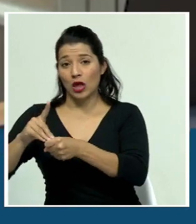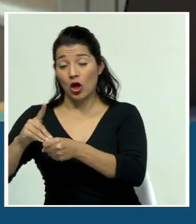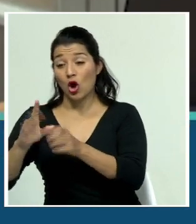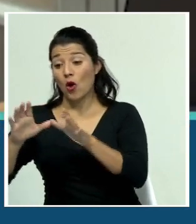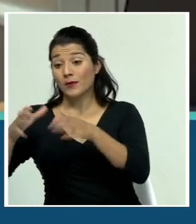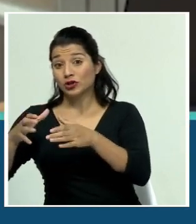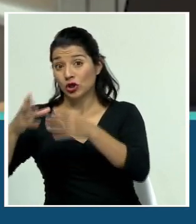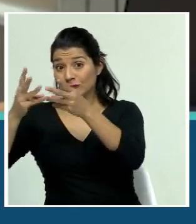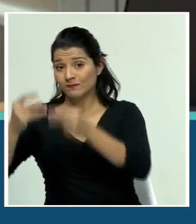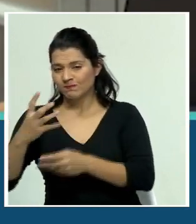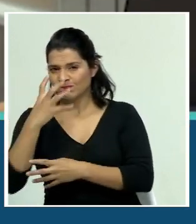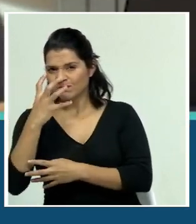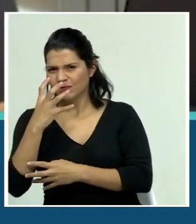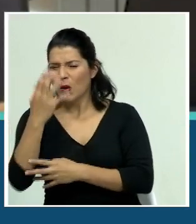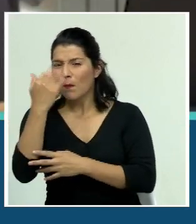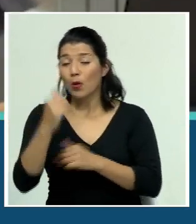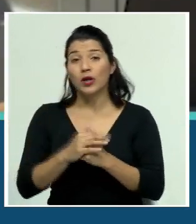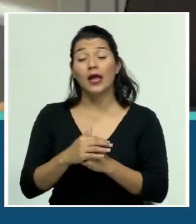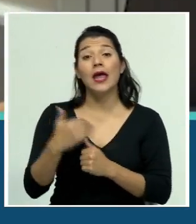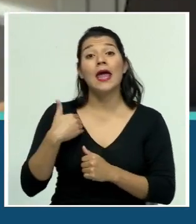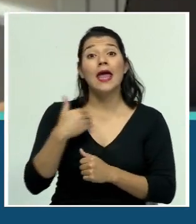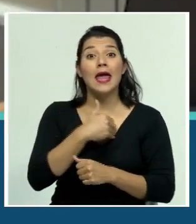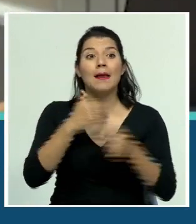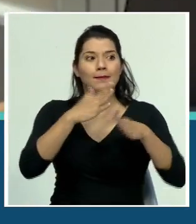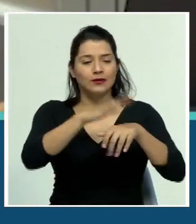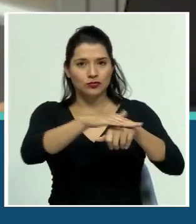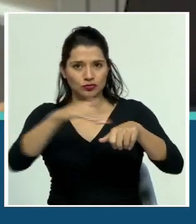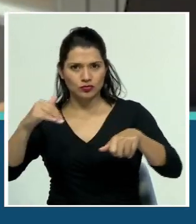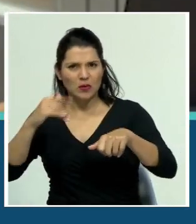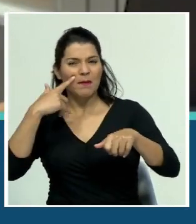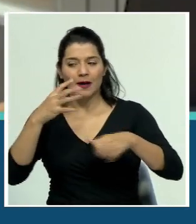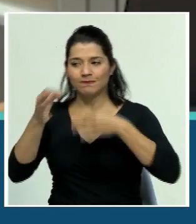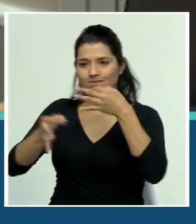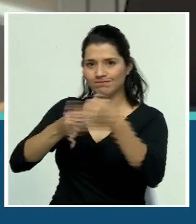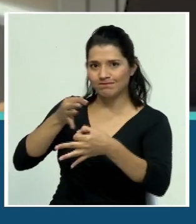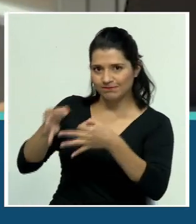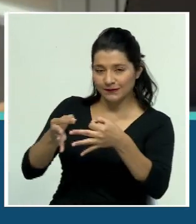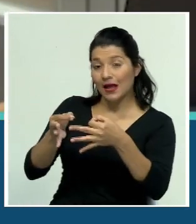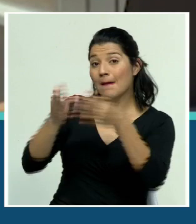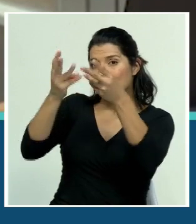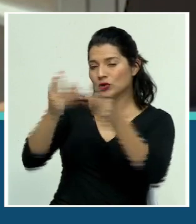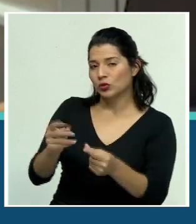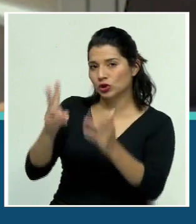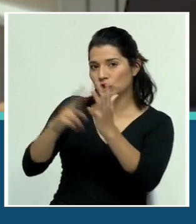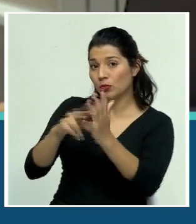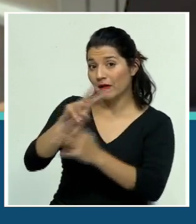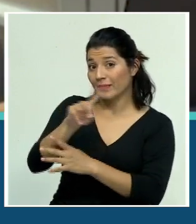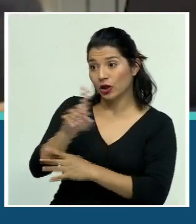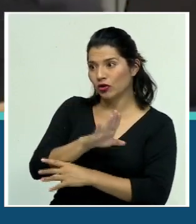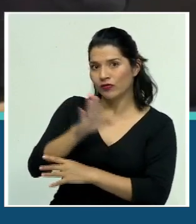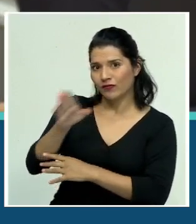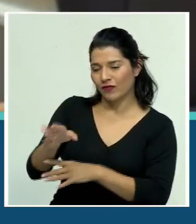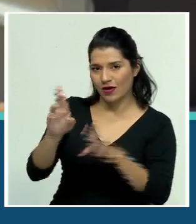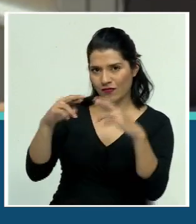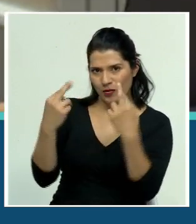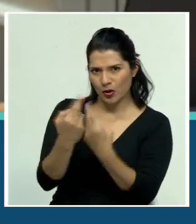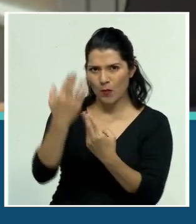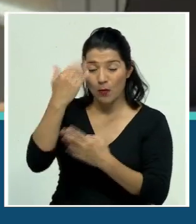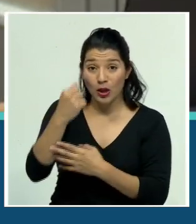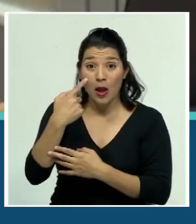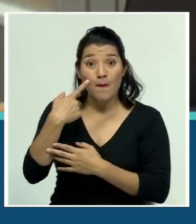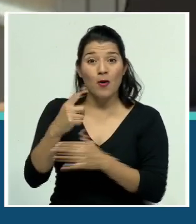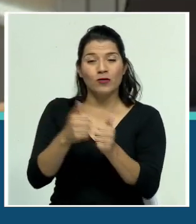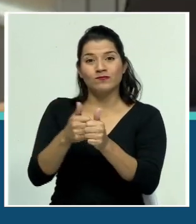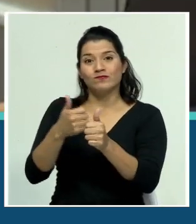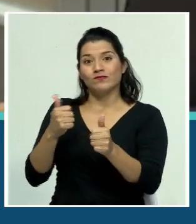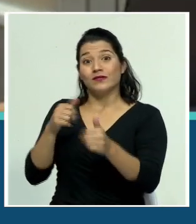fue convocado a audiencia para dar detalles de la liquidación del presupuesto del 2021, no llegó a la sesión debido a un retraso